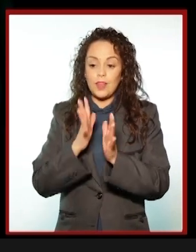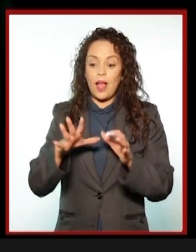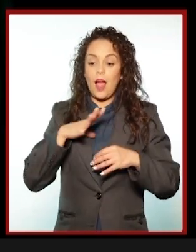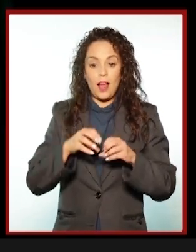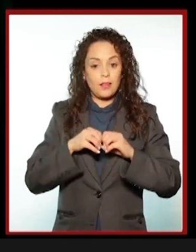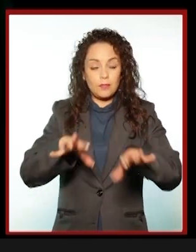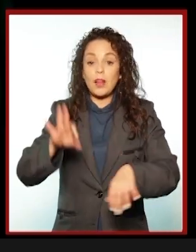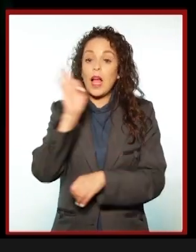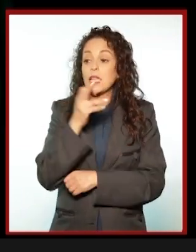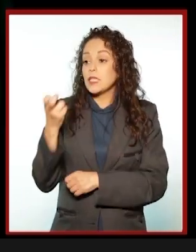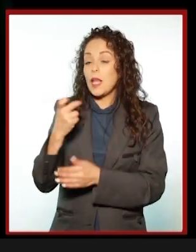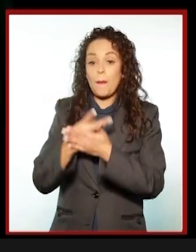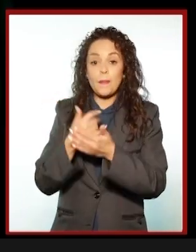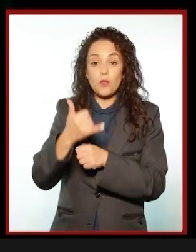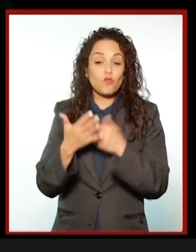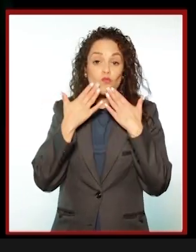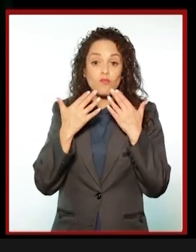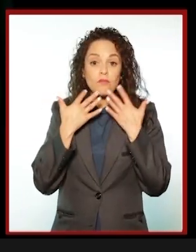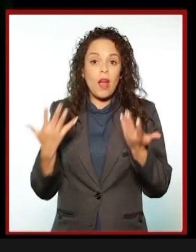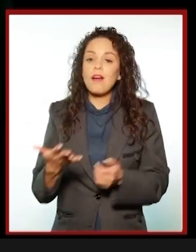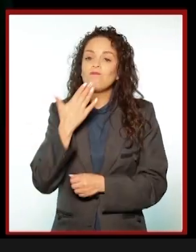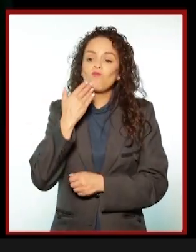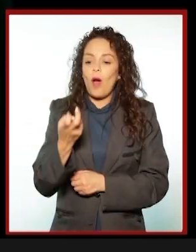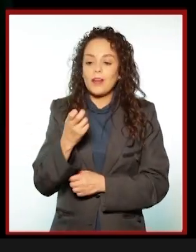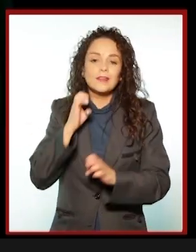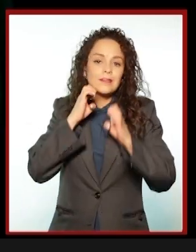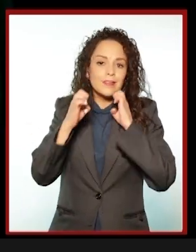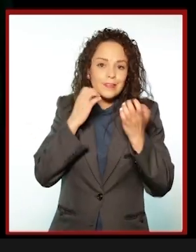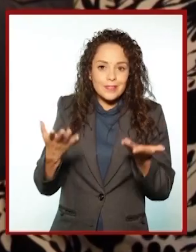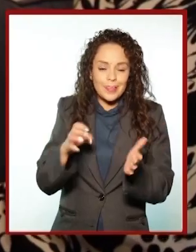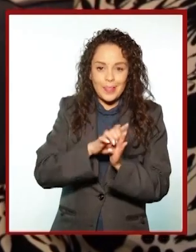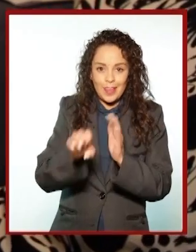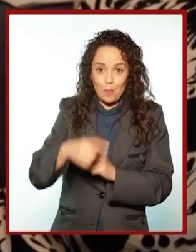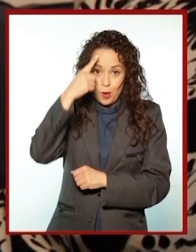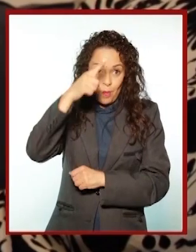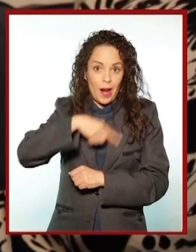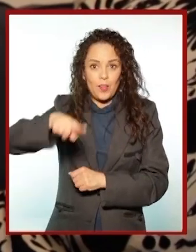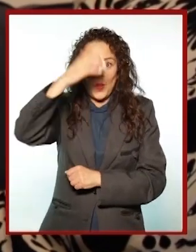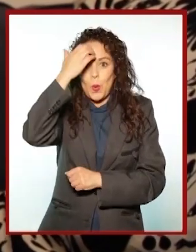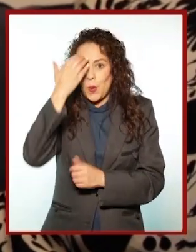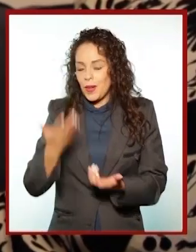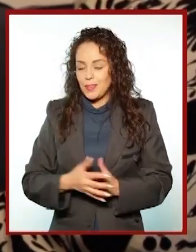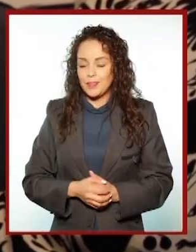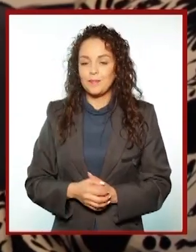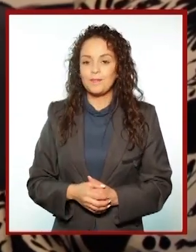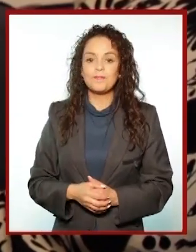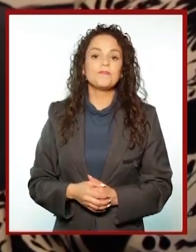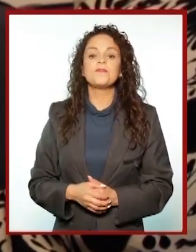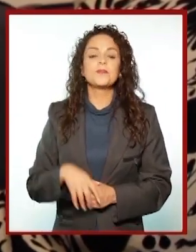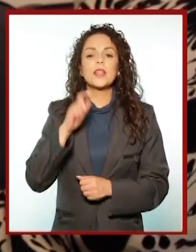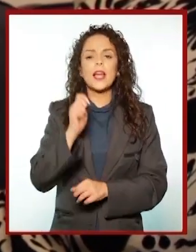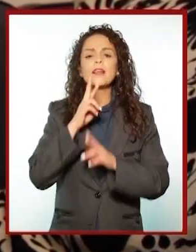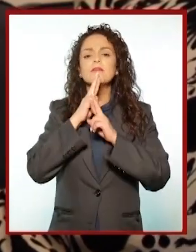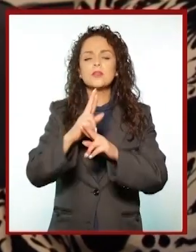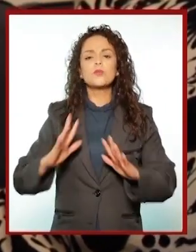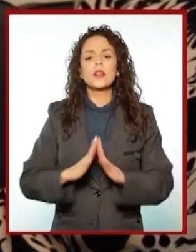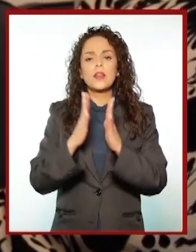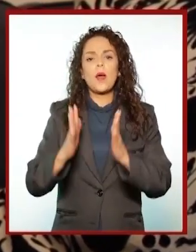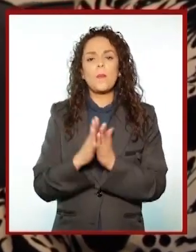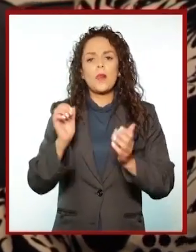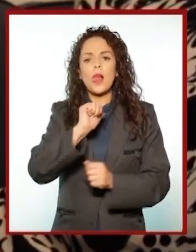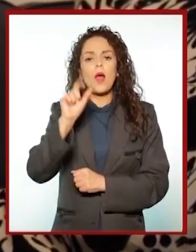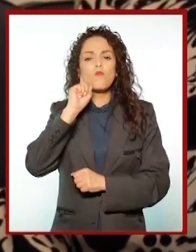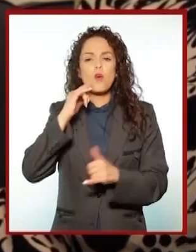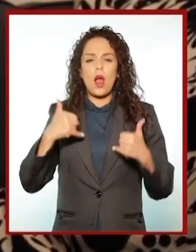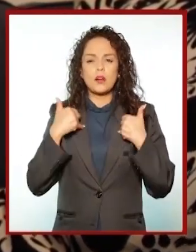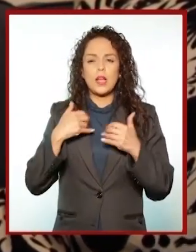proporcionando, ¿no? Si no existiera el proyecto, tal vez no existiría esta entrevista, ¿no? ¿Cómo ha sido la participación o respuesta de las mujeres